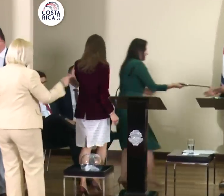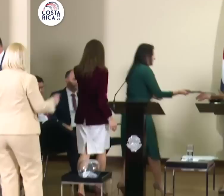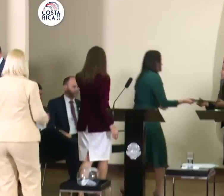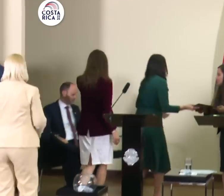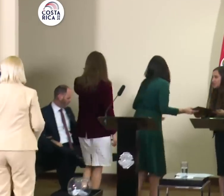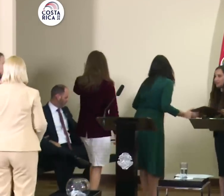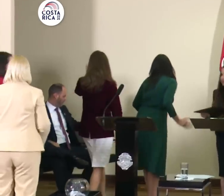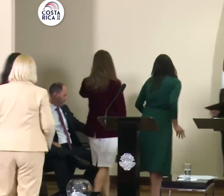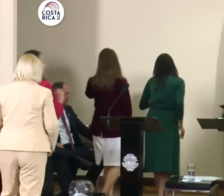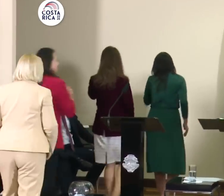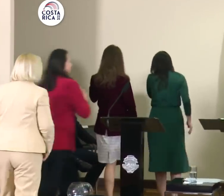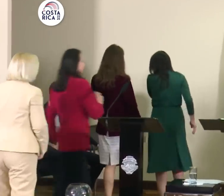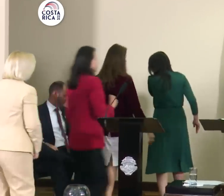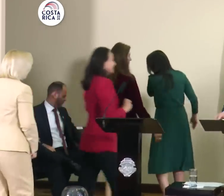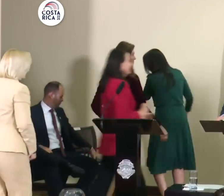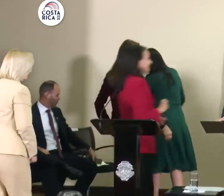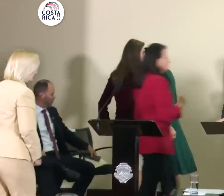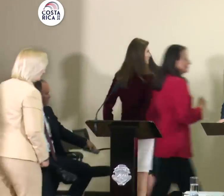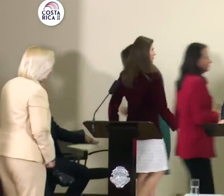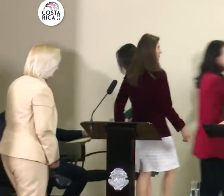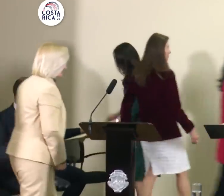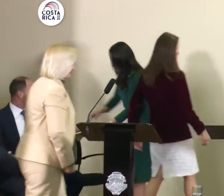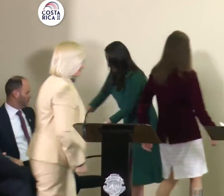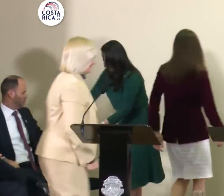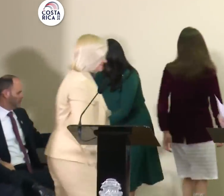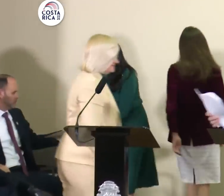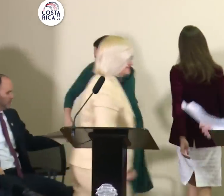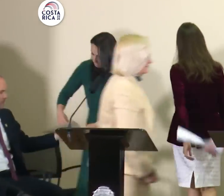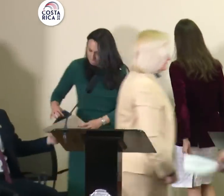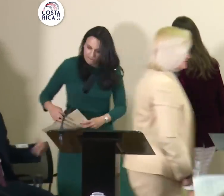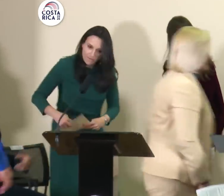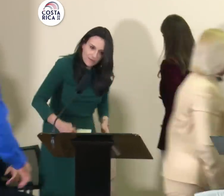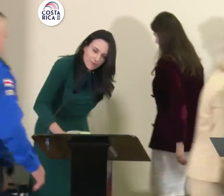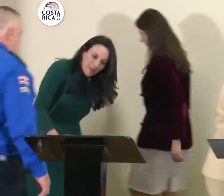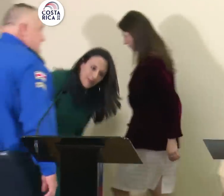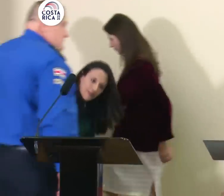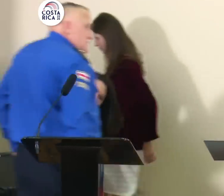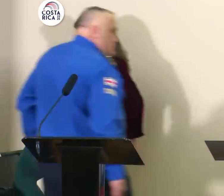Ustedes, muchísimas gracias. Gracias.